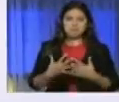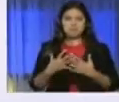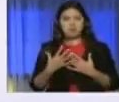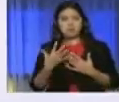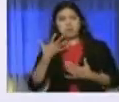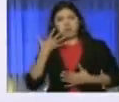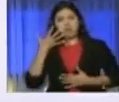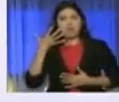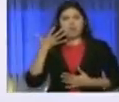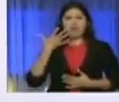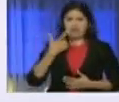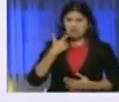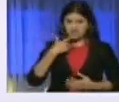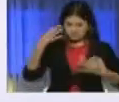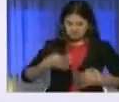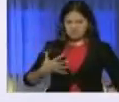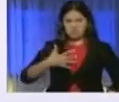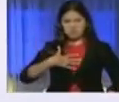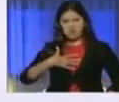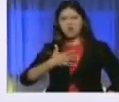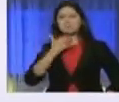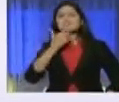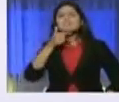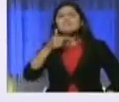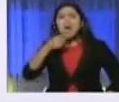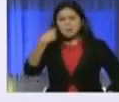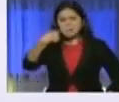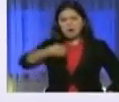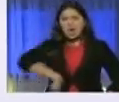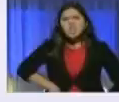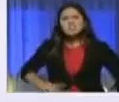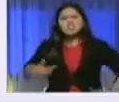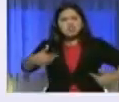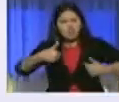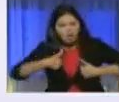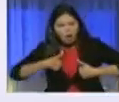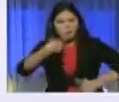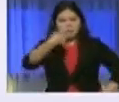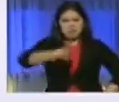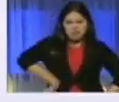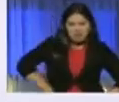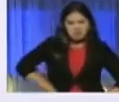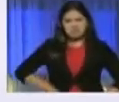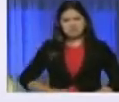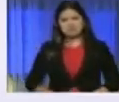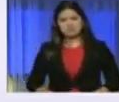Él dice que va a ser presidente y pronto. Yo voy a ser presidente, dice.